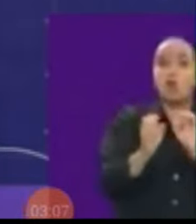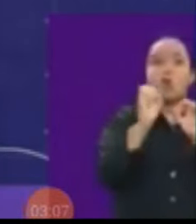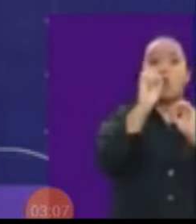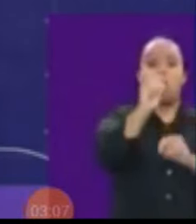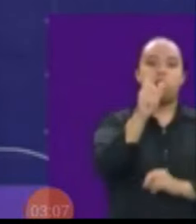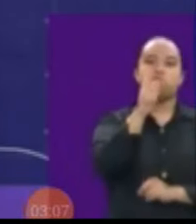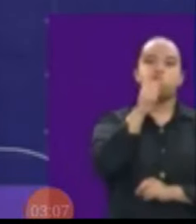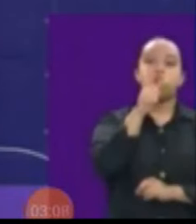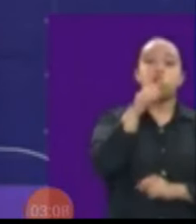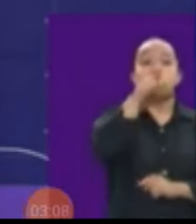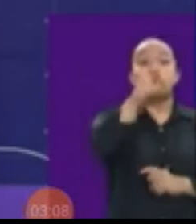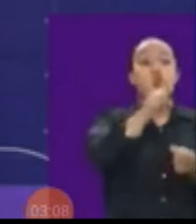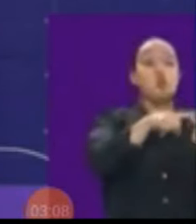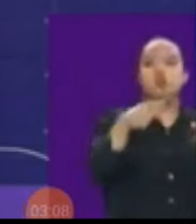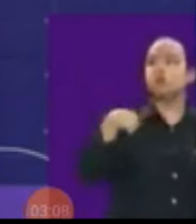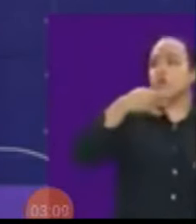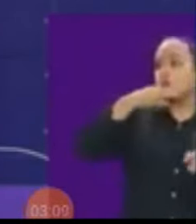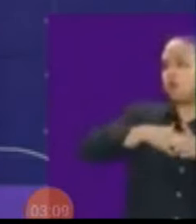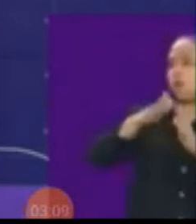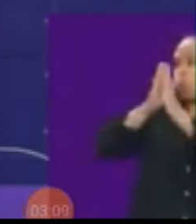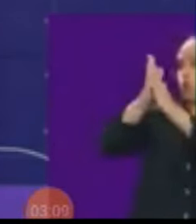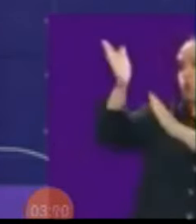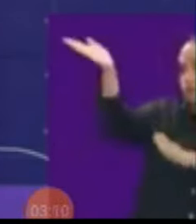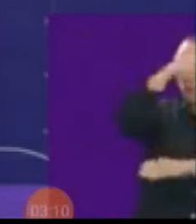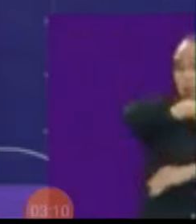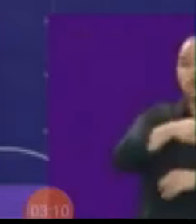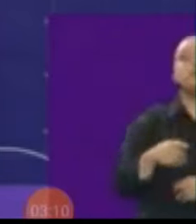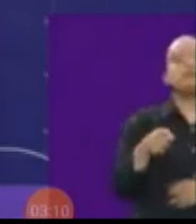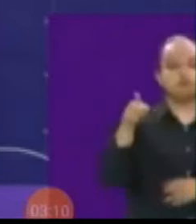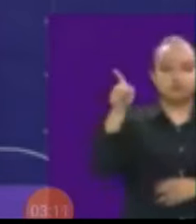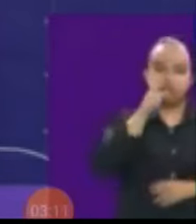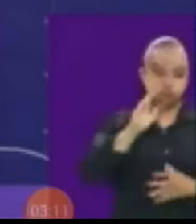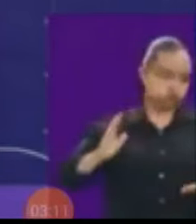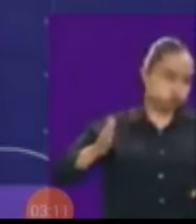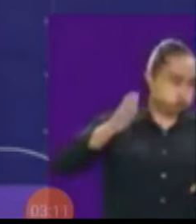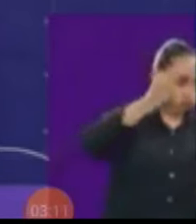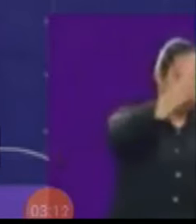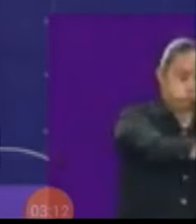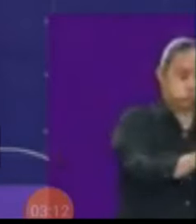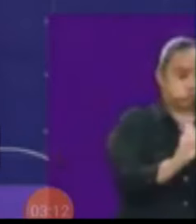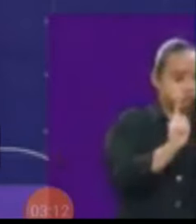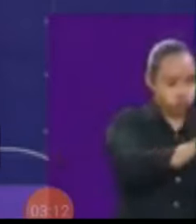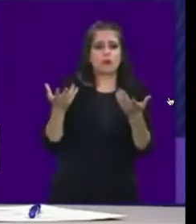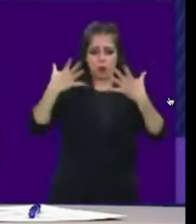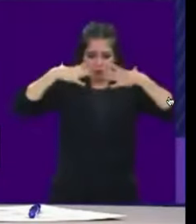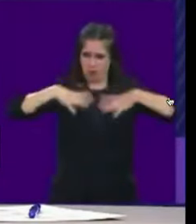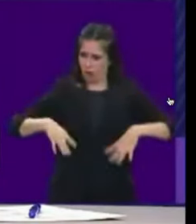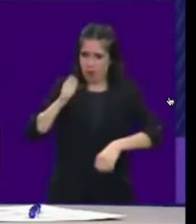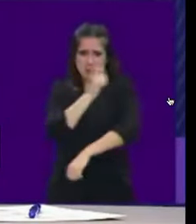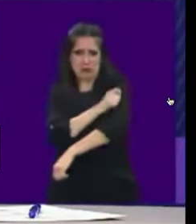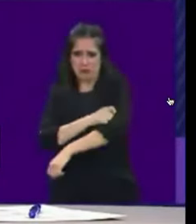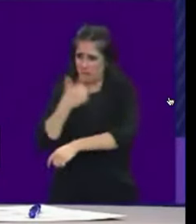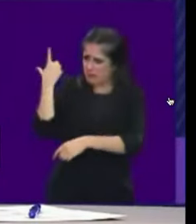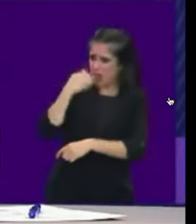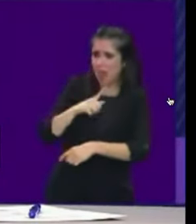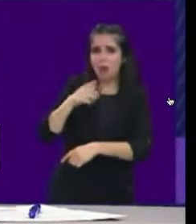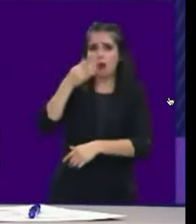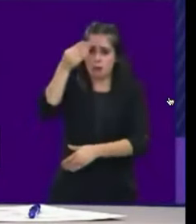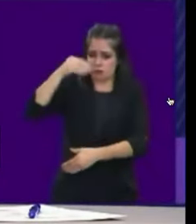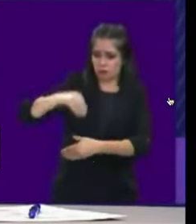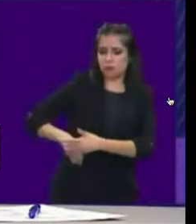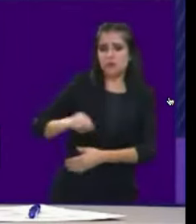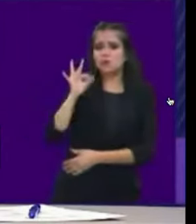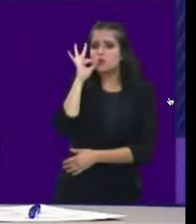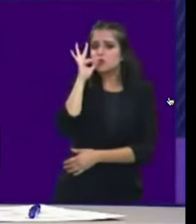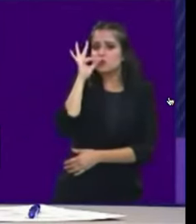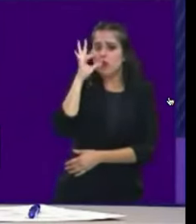efecto, siempre he ido a los tres debates, fui a los tres debates a hacer propuestas. Creo que ese es el respeto